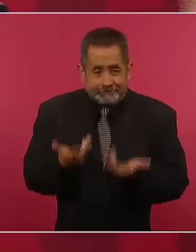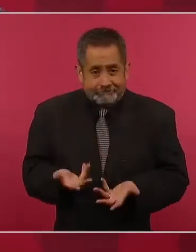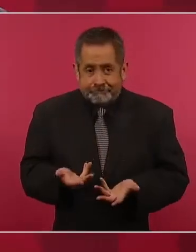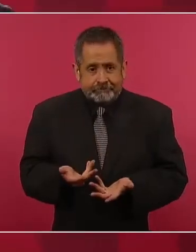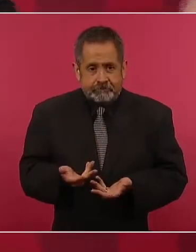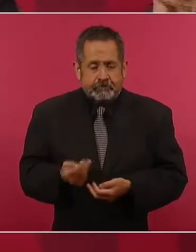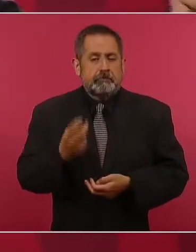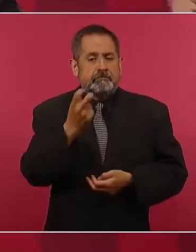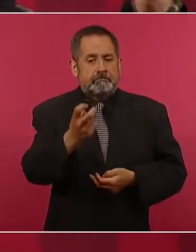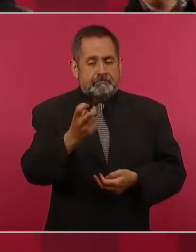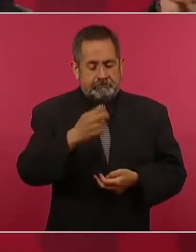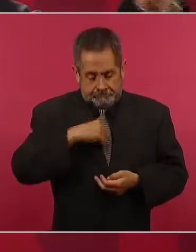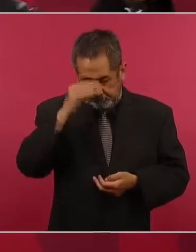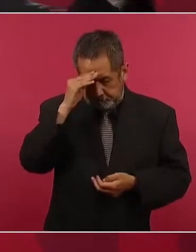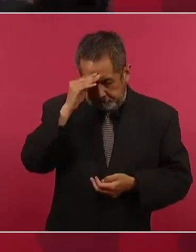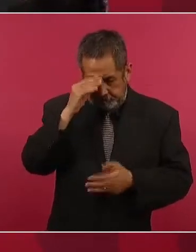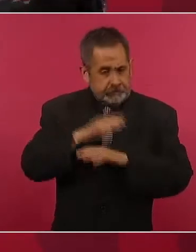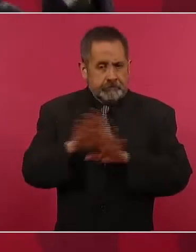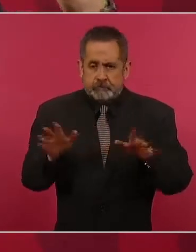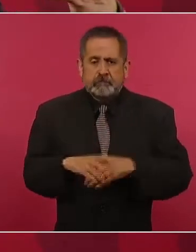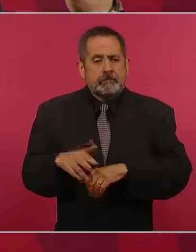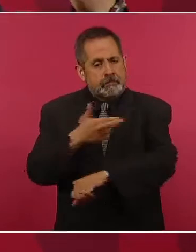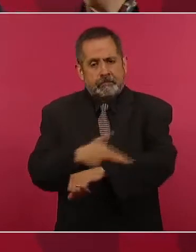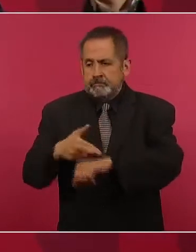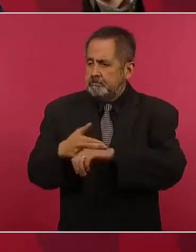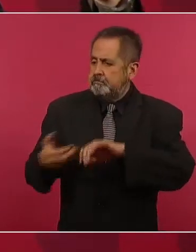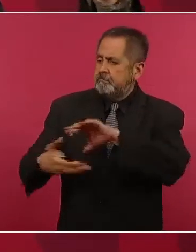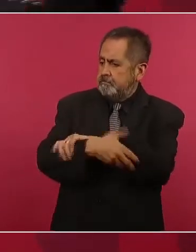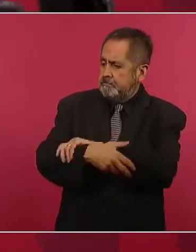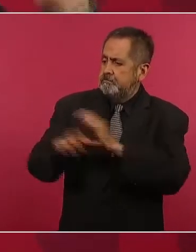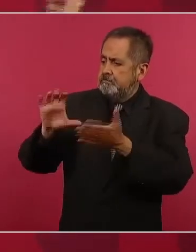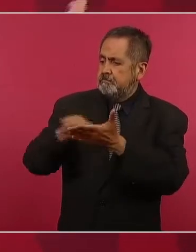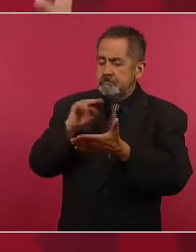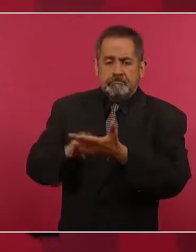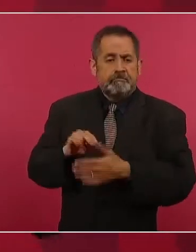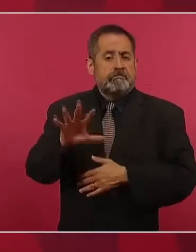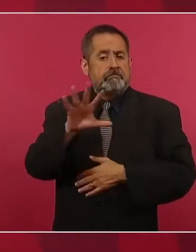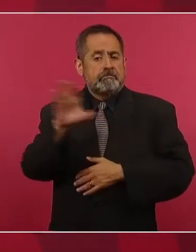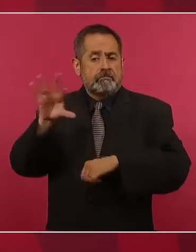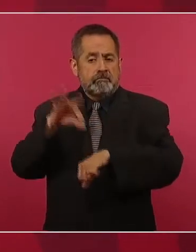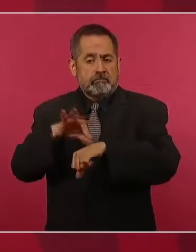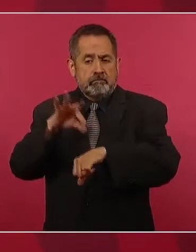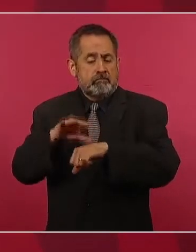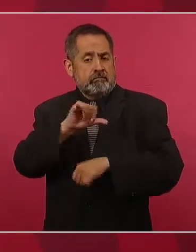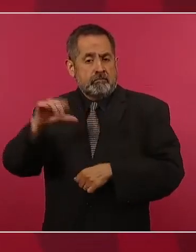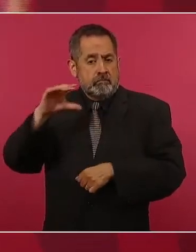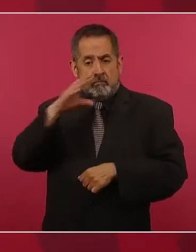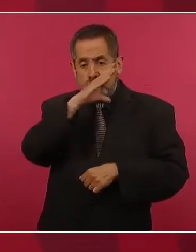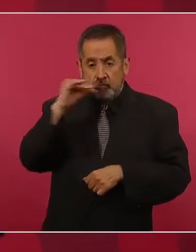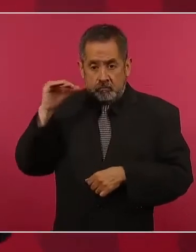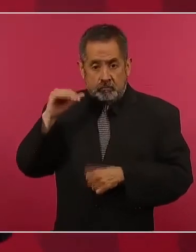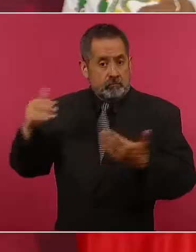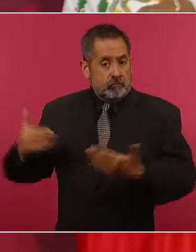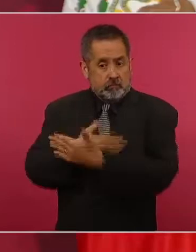pues por eso ya estamos haciendo este convenio de traer 500 médicos. Ya